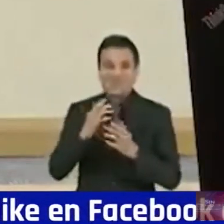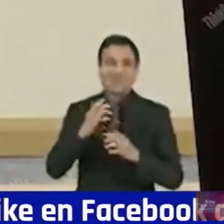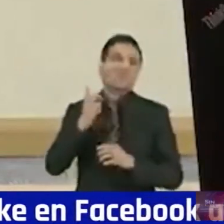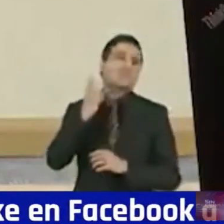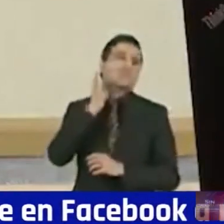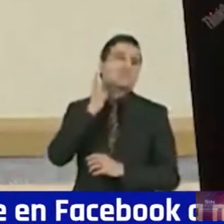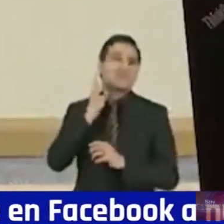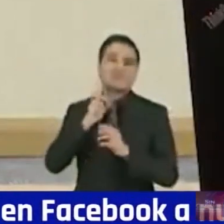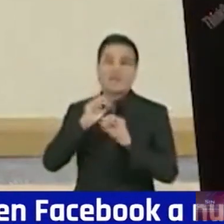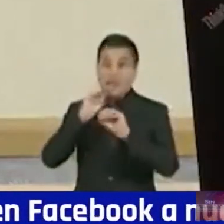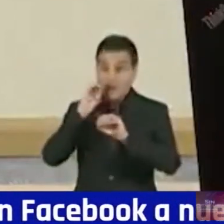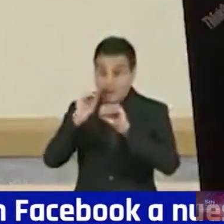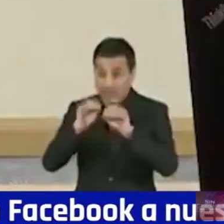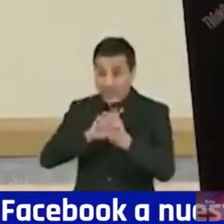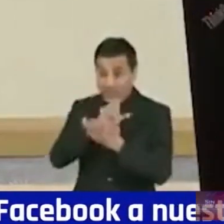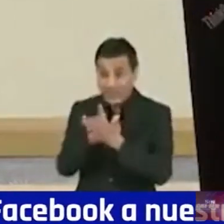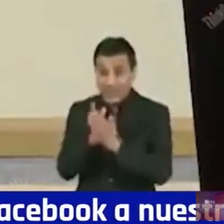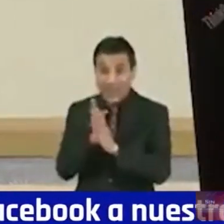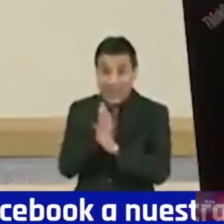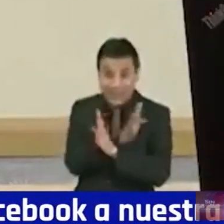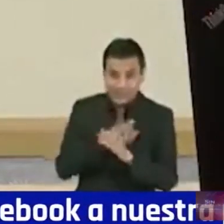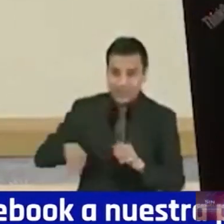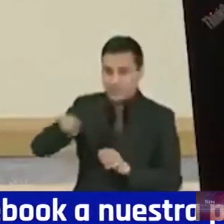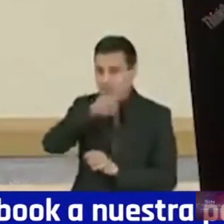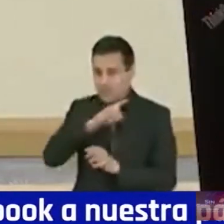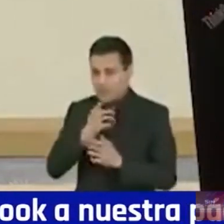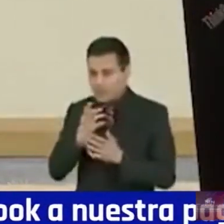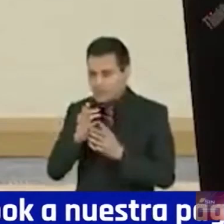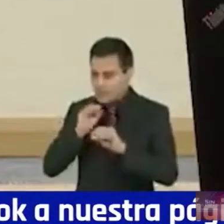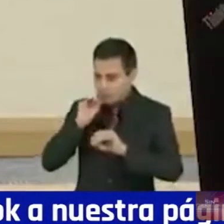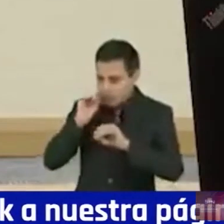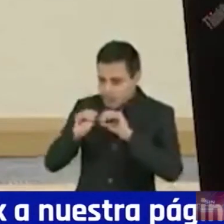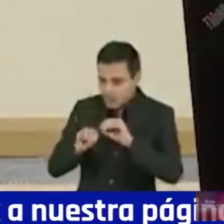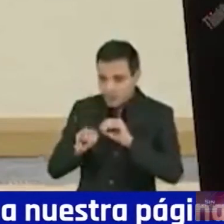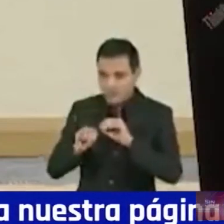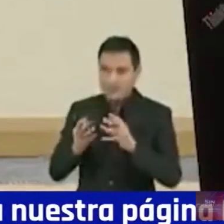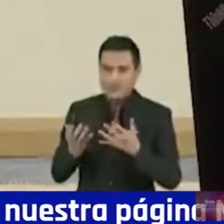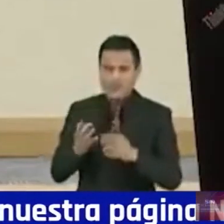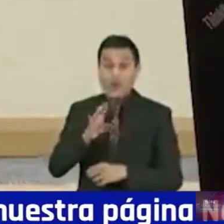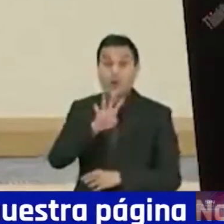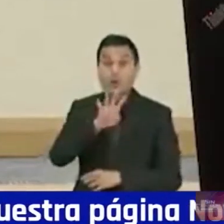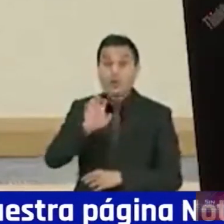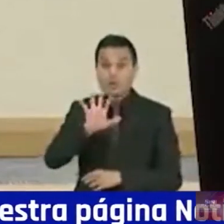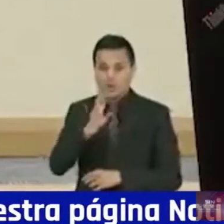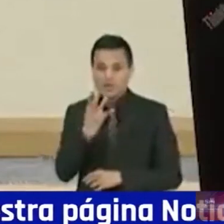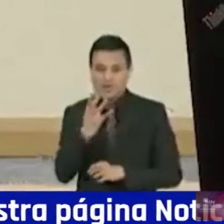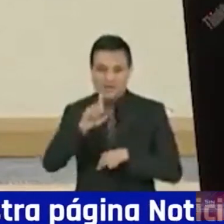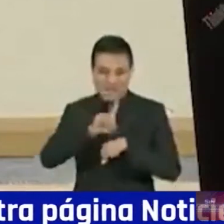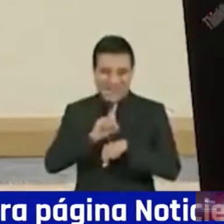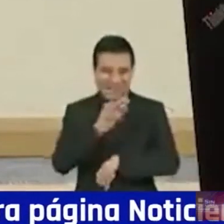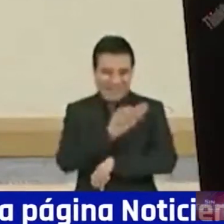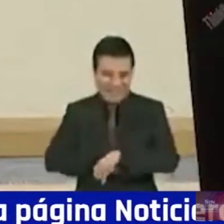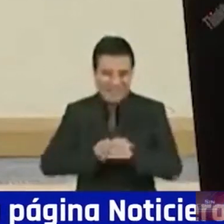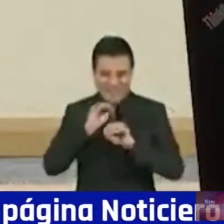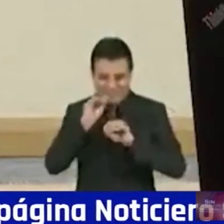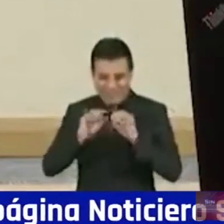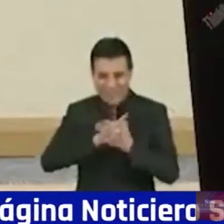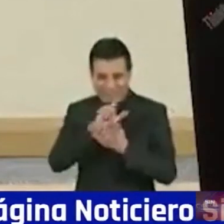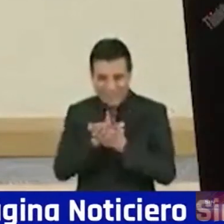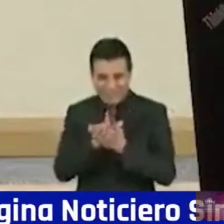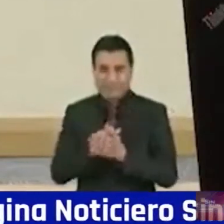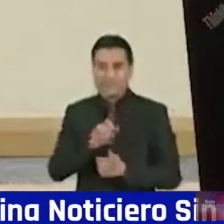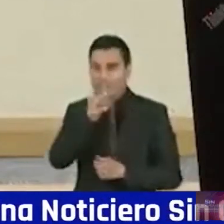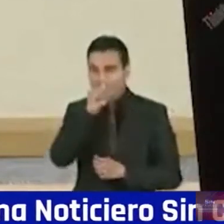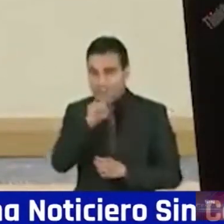Congreso de la Unión finalmente aprobara la ley de revocación de mandato con 454 días de retraso. Habla del proceso